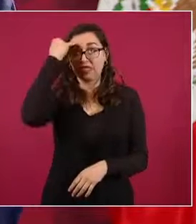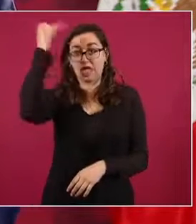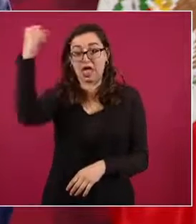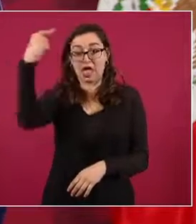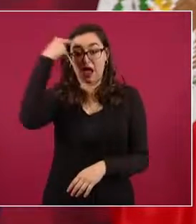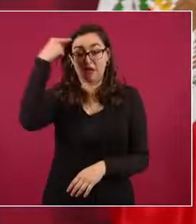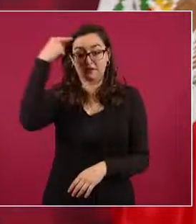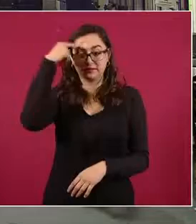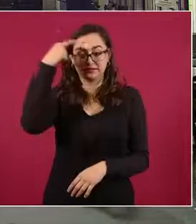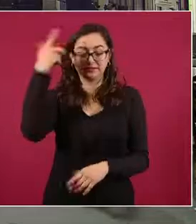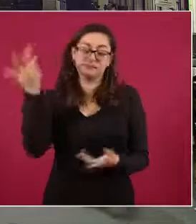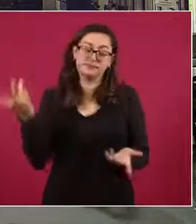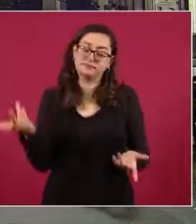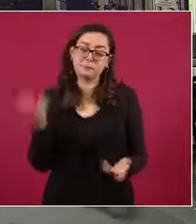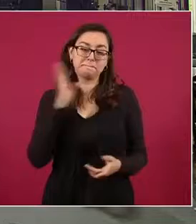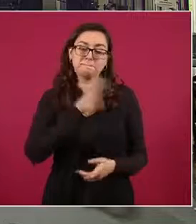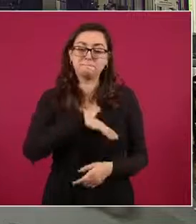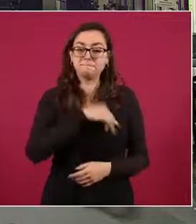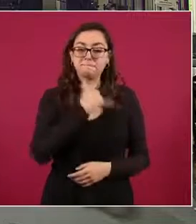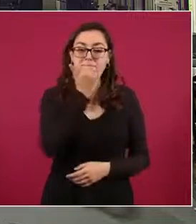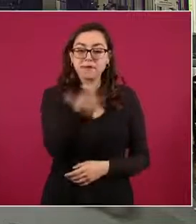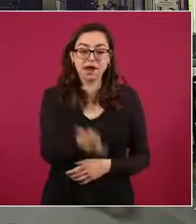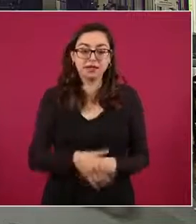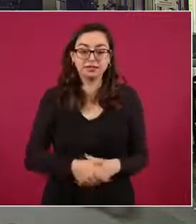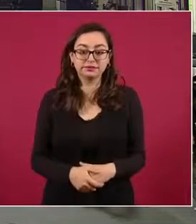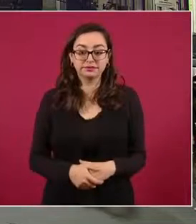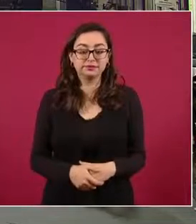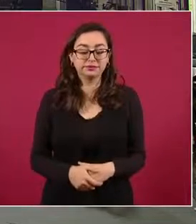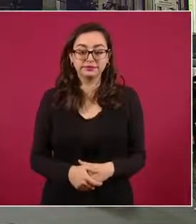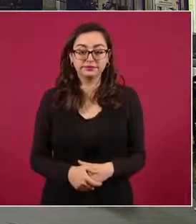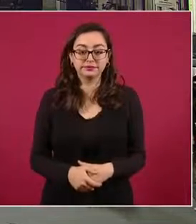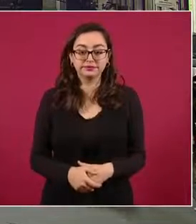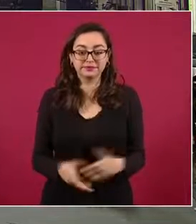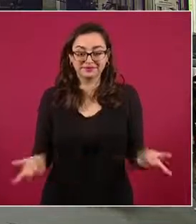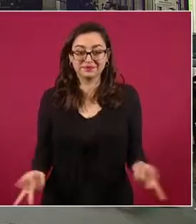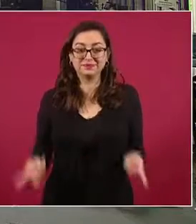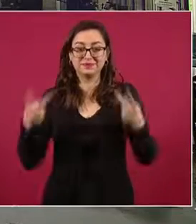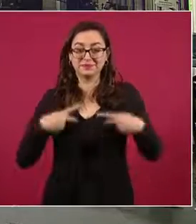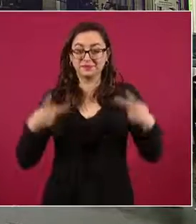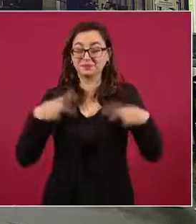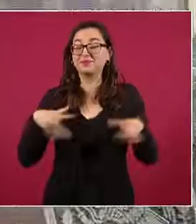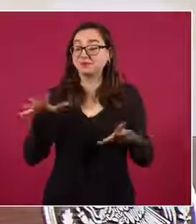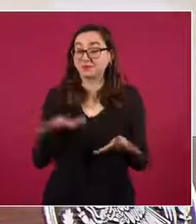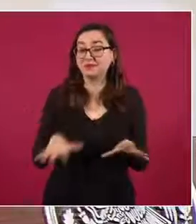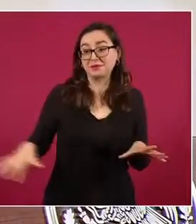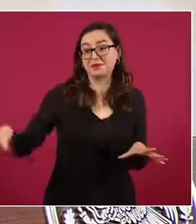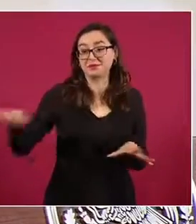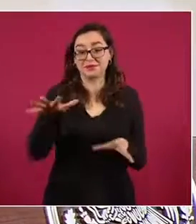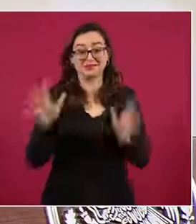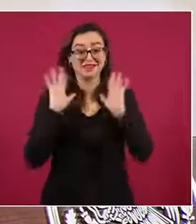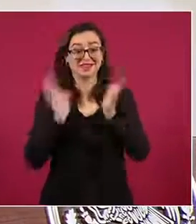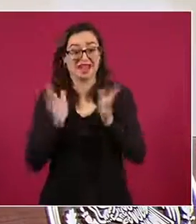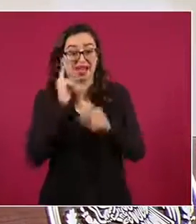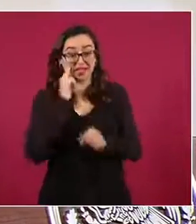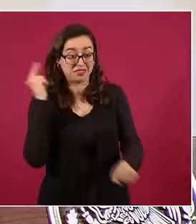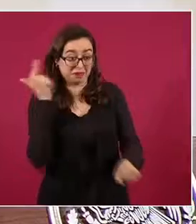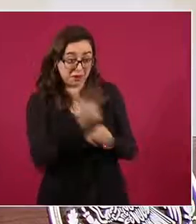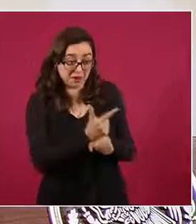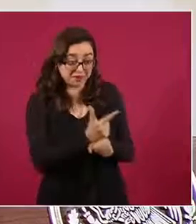¿Y ustedes creen que la gente va a querer que eso regrese?